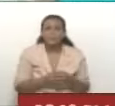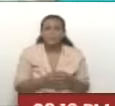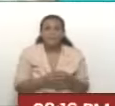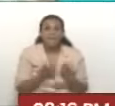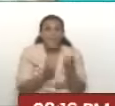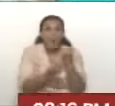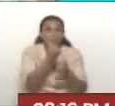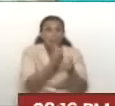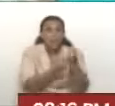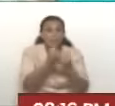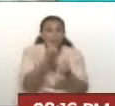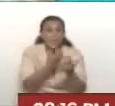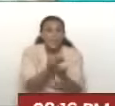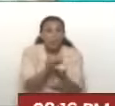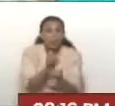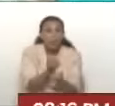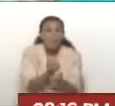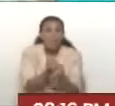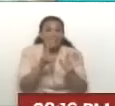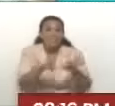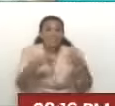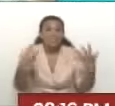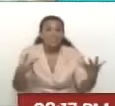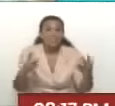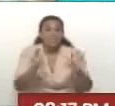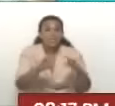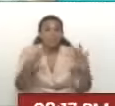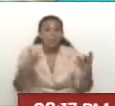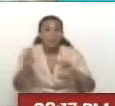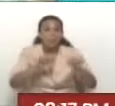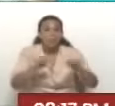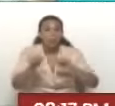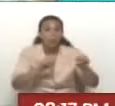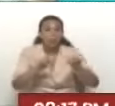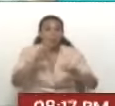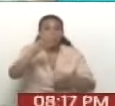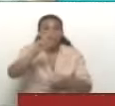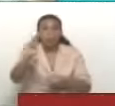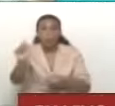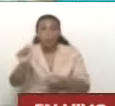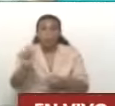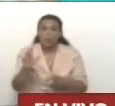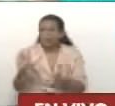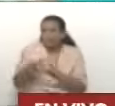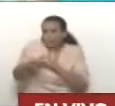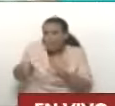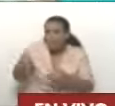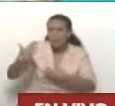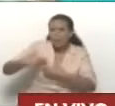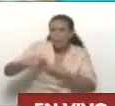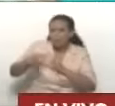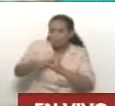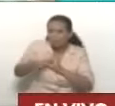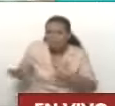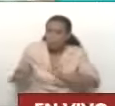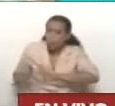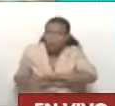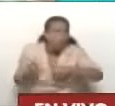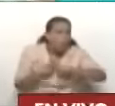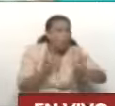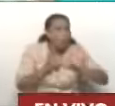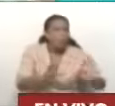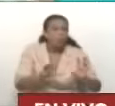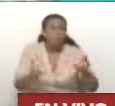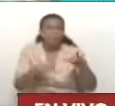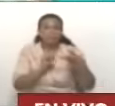la economía de los 18 motores, la economía no petrolera. Y en